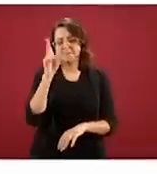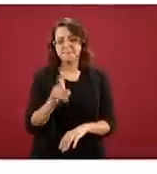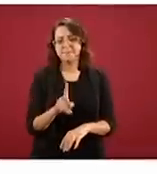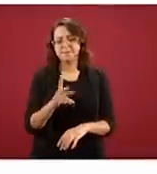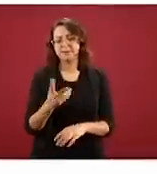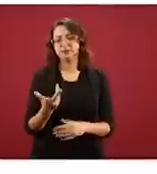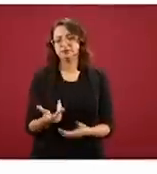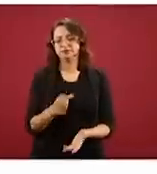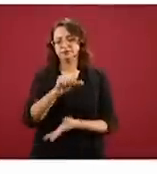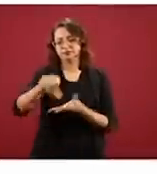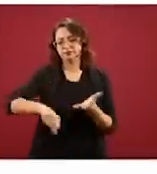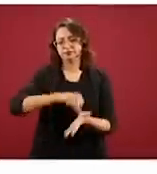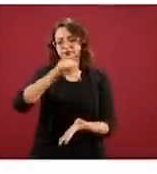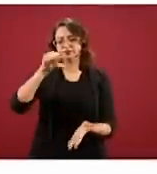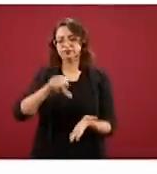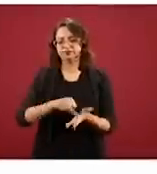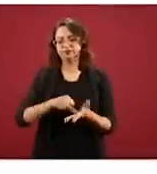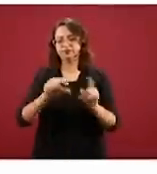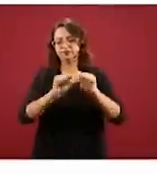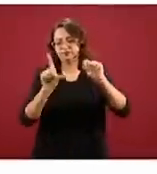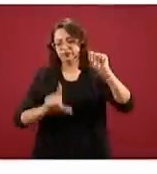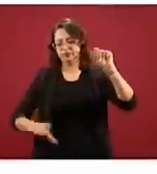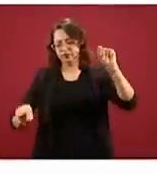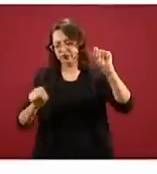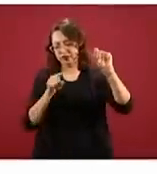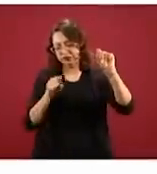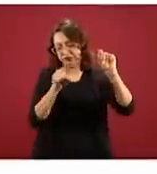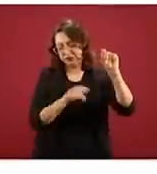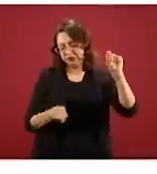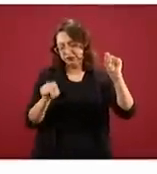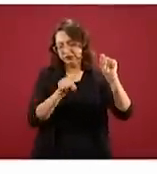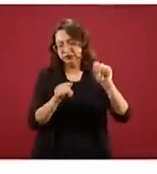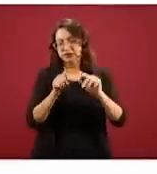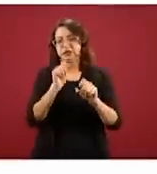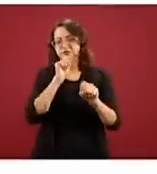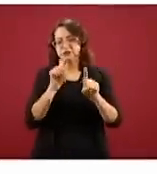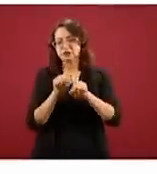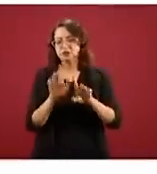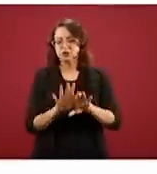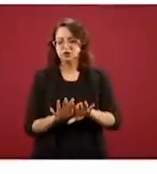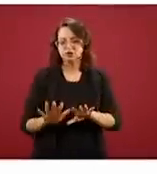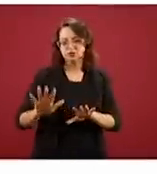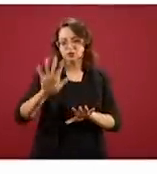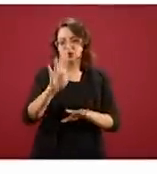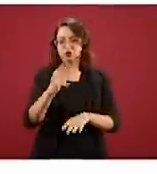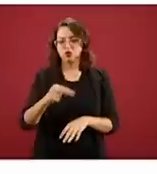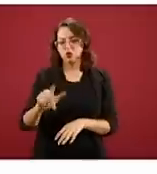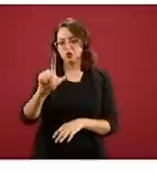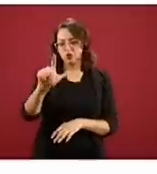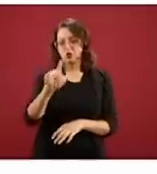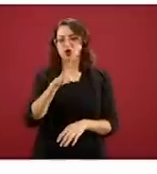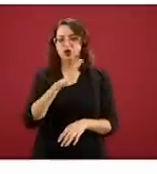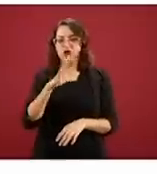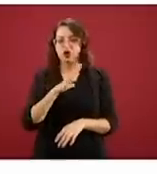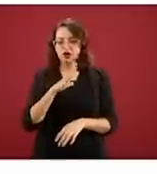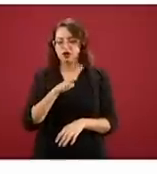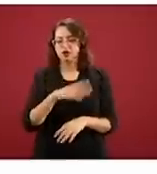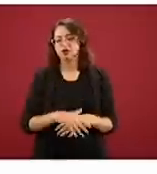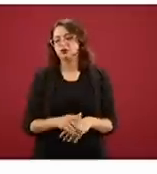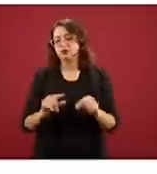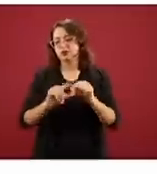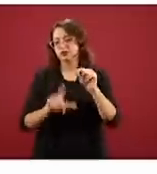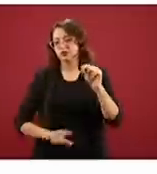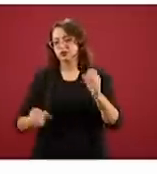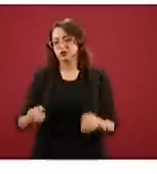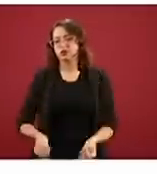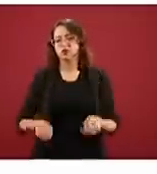el centro de la República y un poco por acá en Nuevo León. Aquí están los números